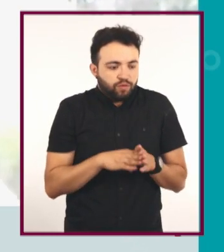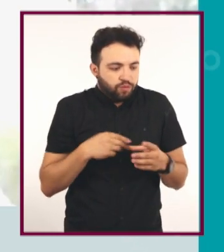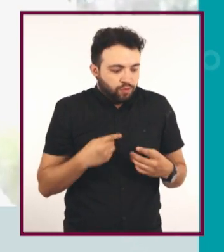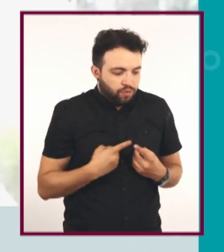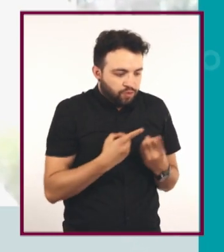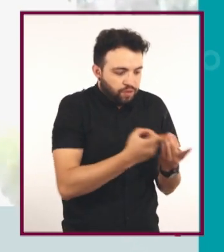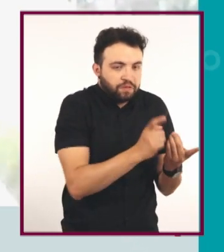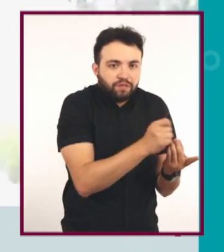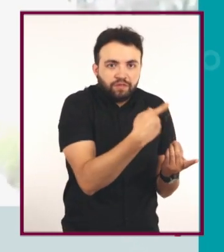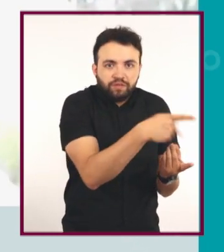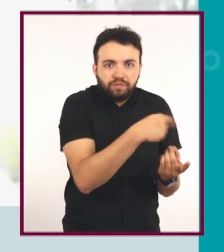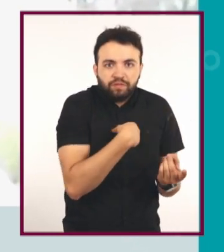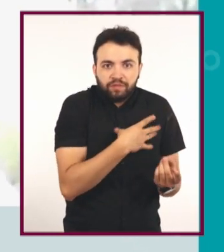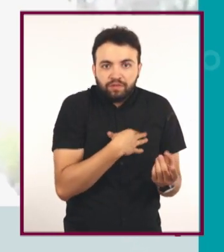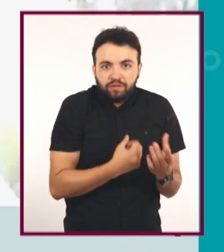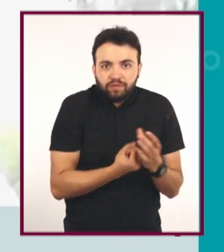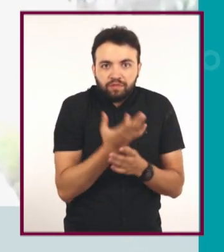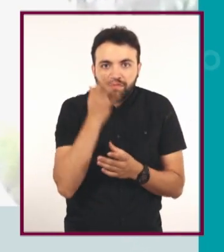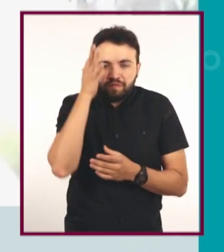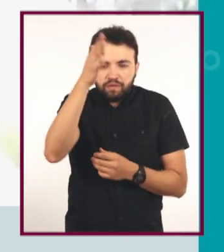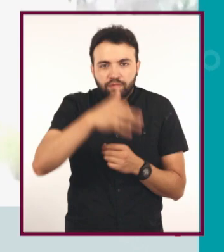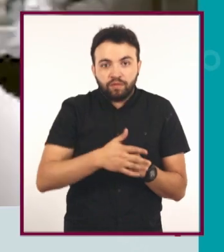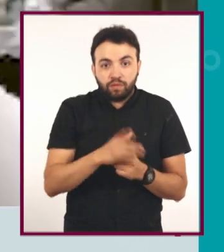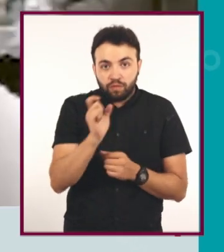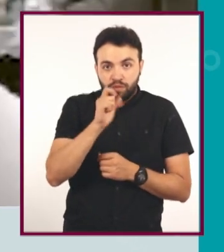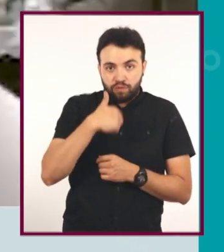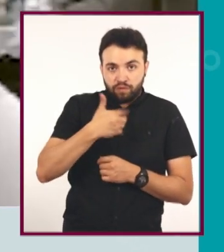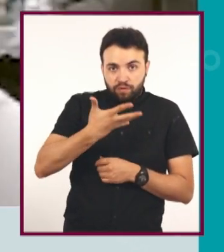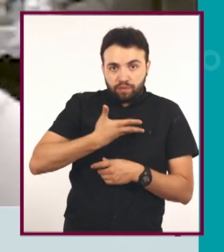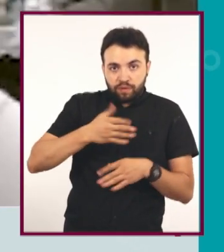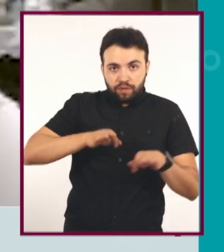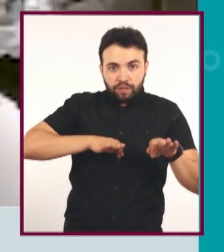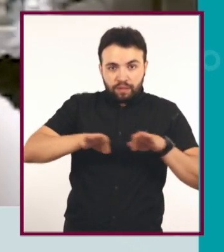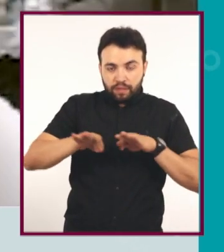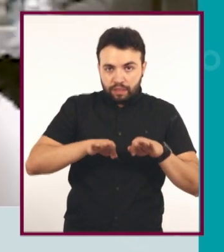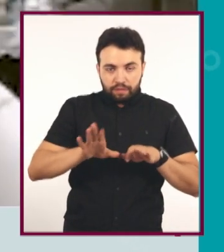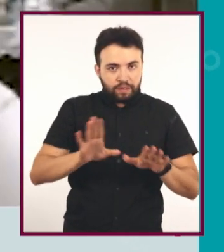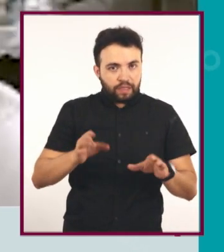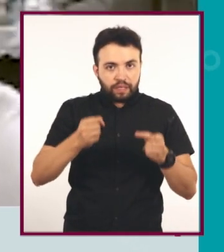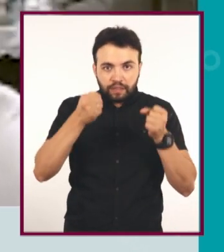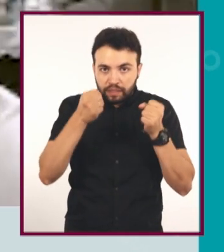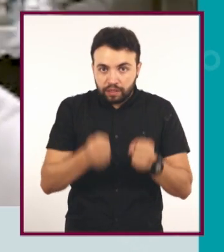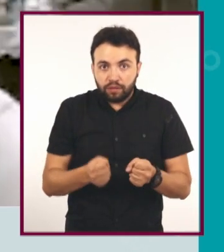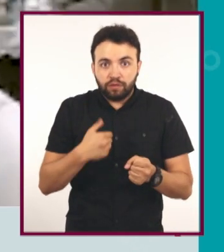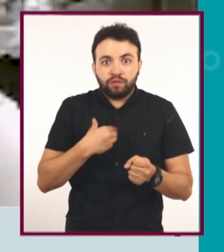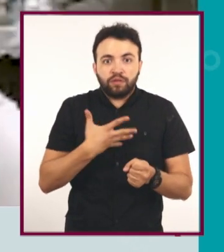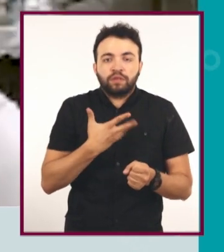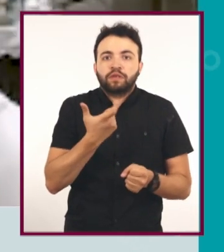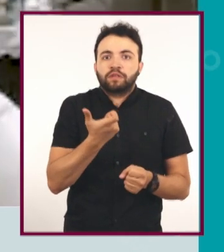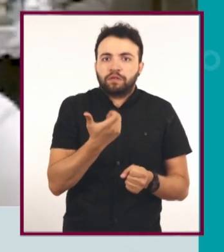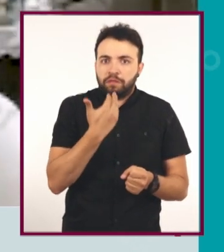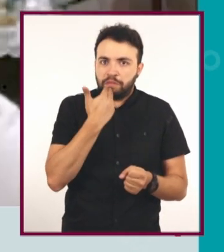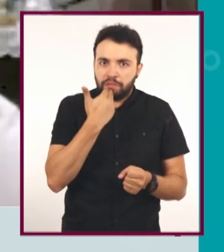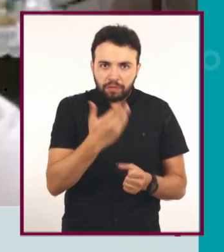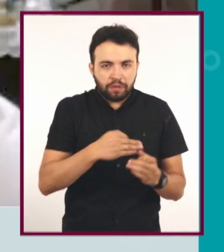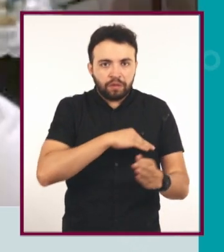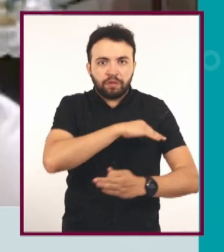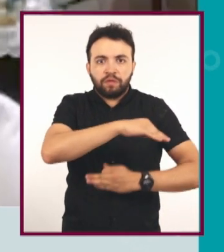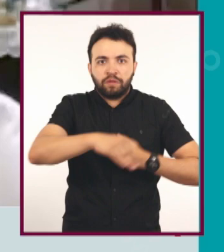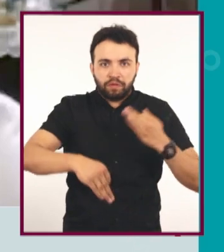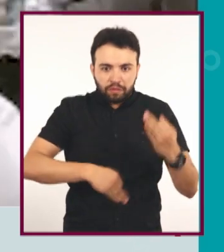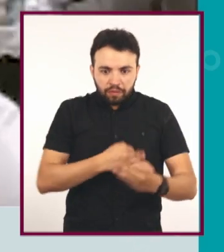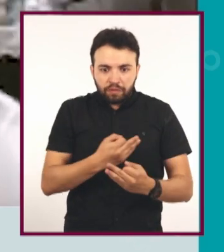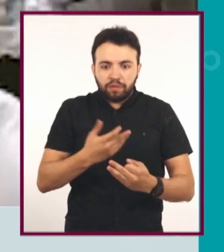tener algo que ofrecerle para su futuro. Cuando ya tienes un trabajo fijo y una